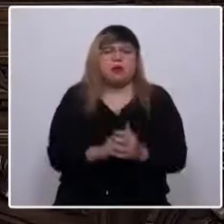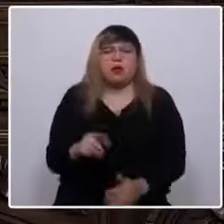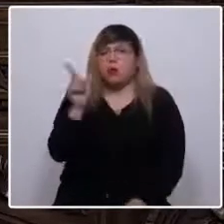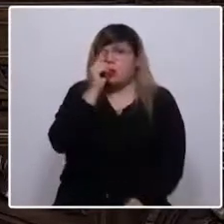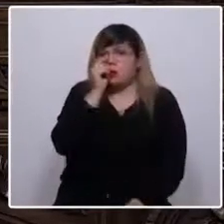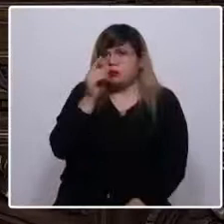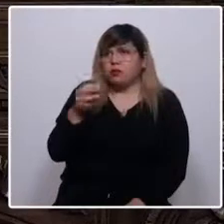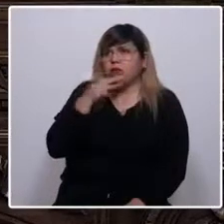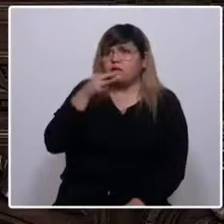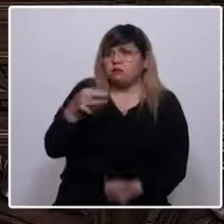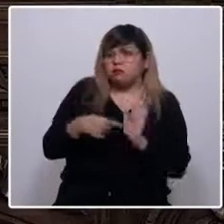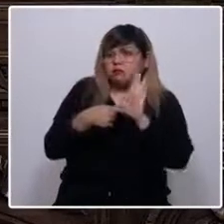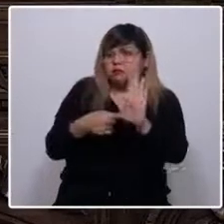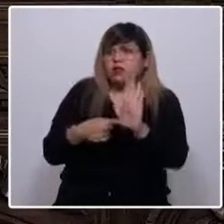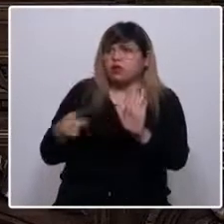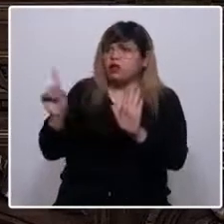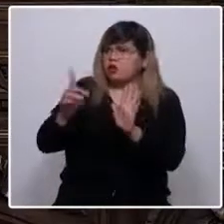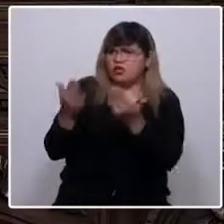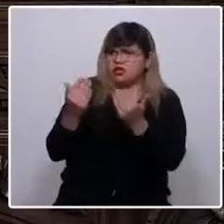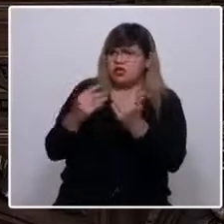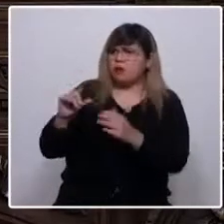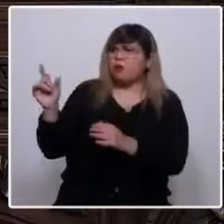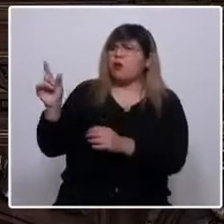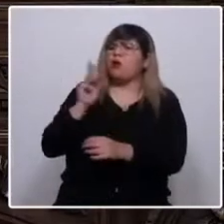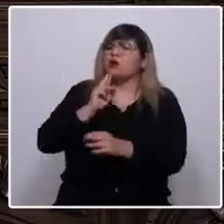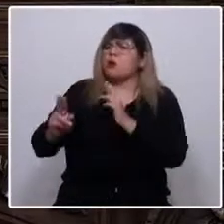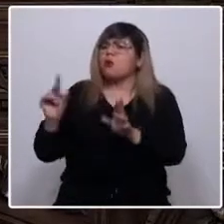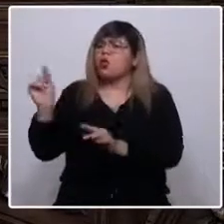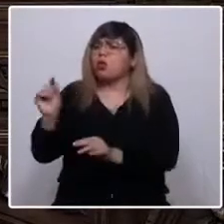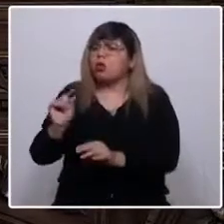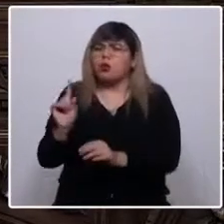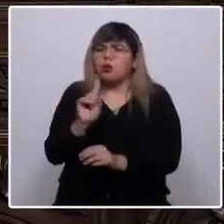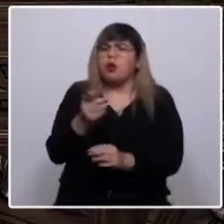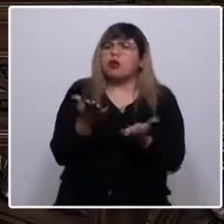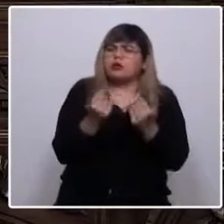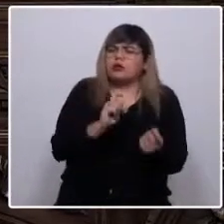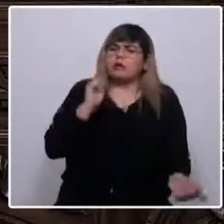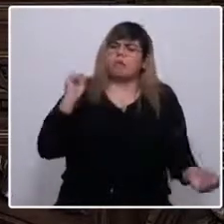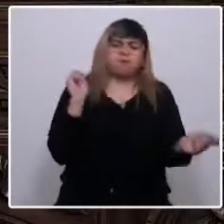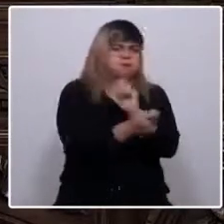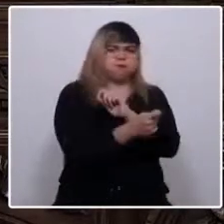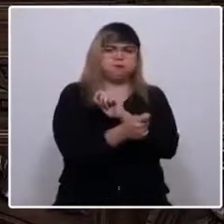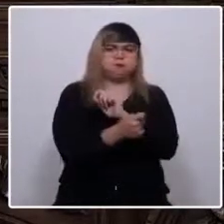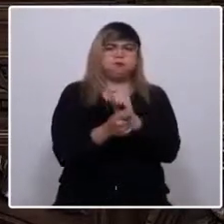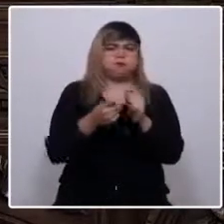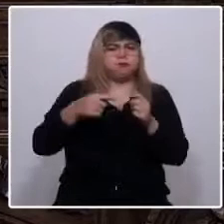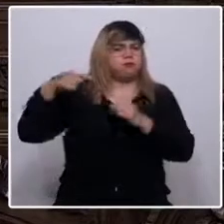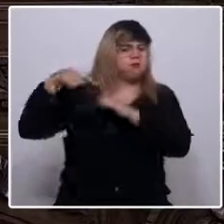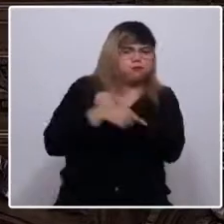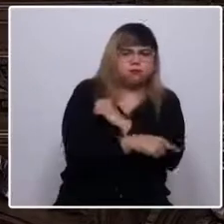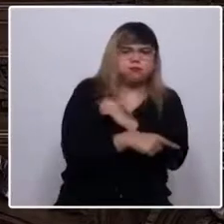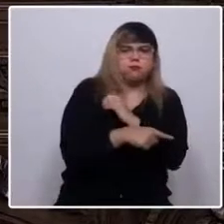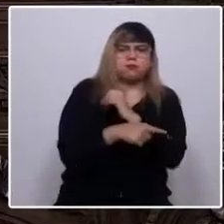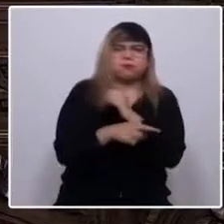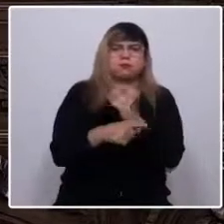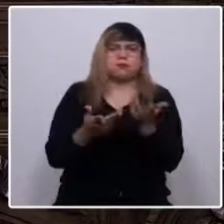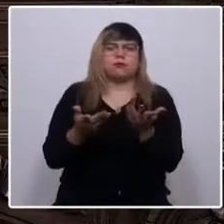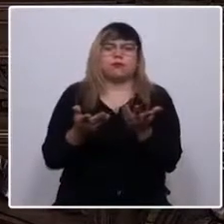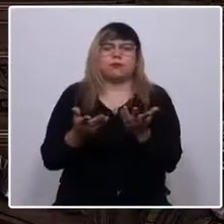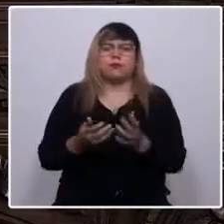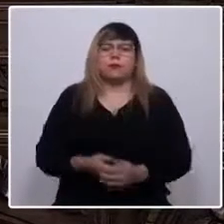parches que chile necesitan cambios transformadores refundacionales profundos estructurales